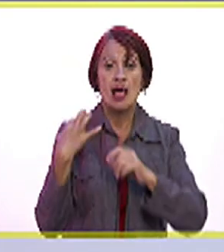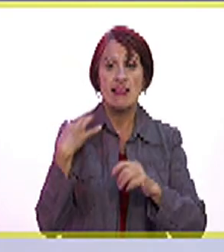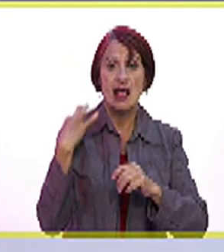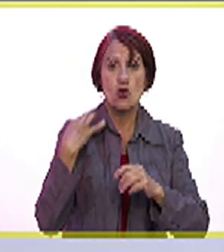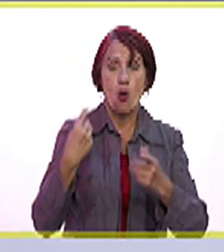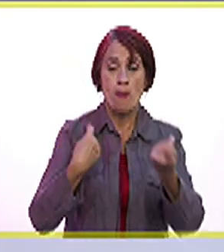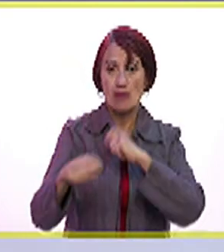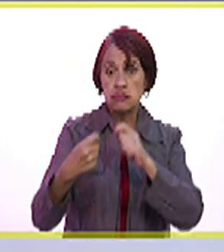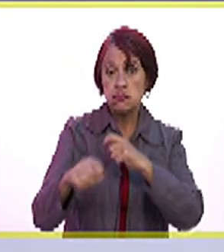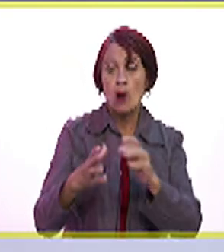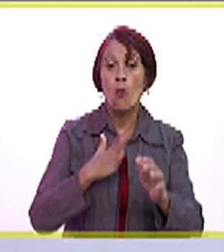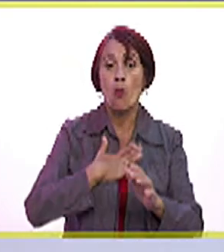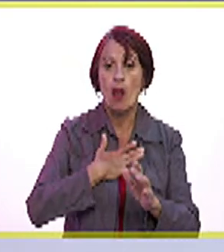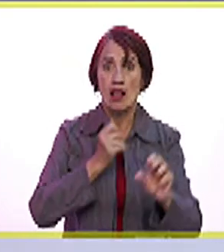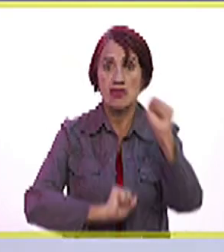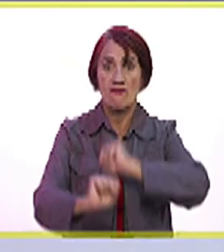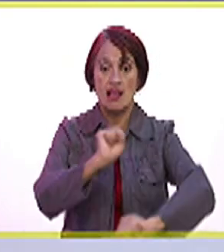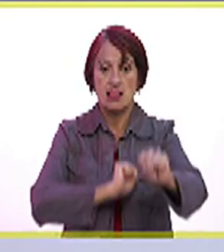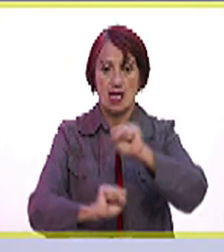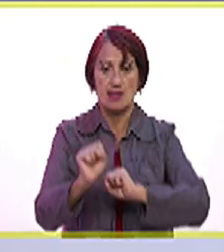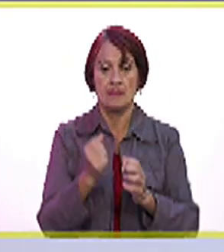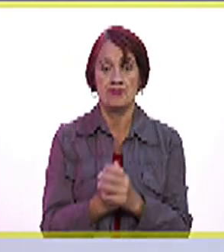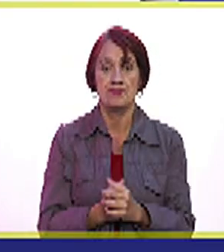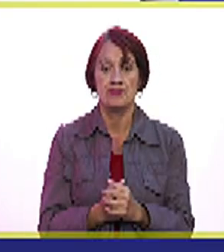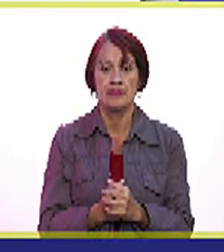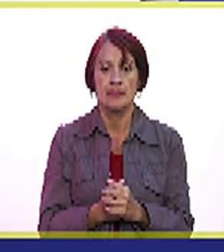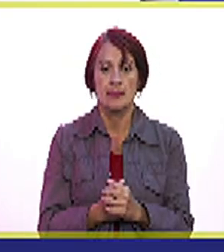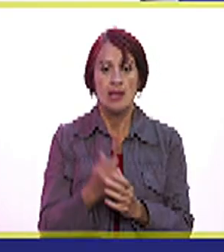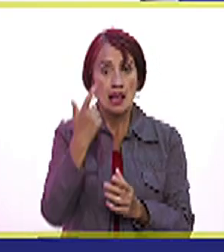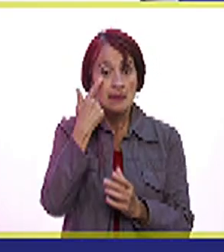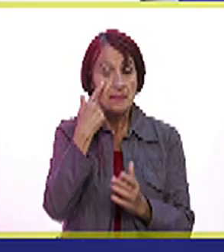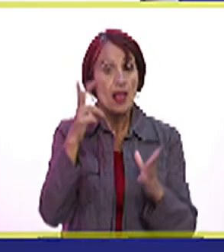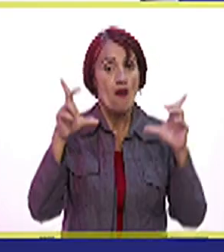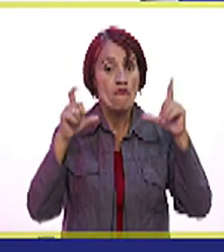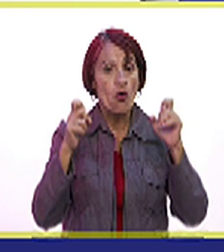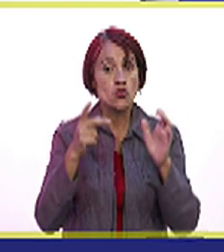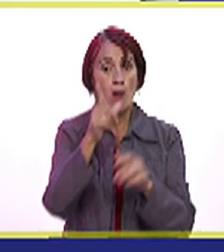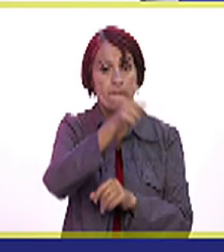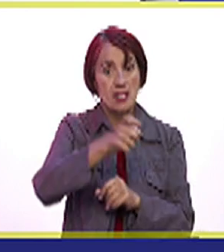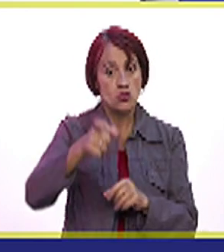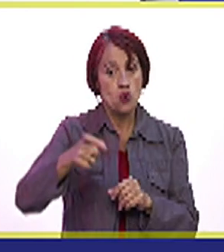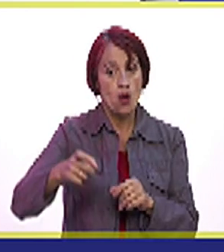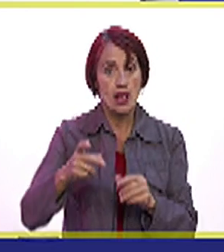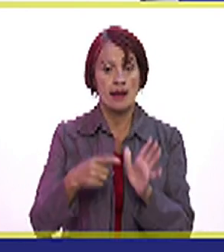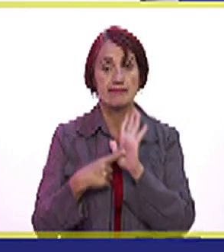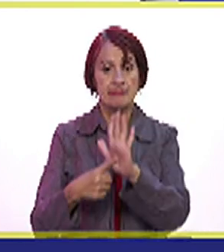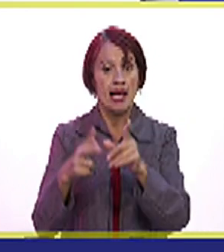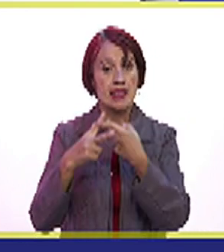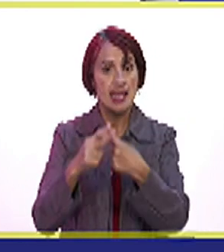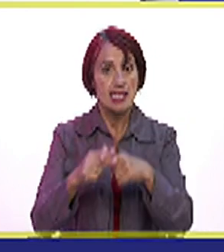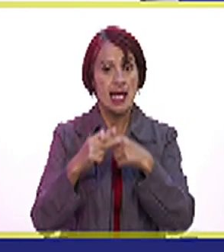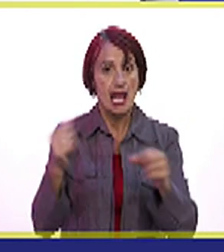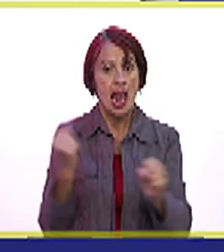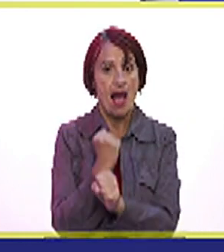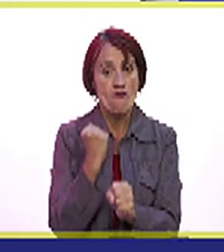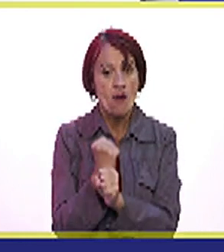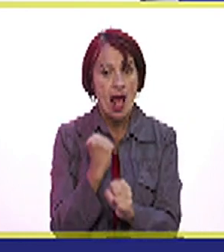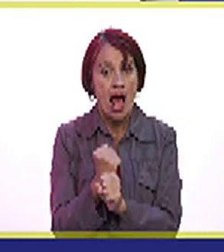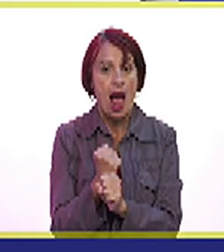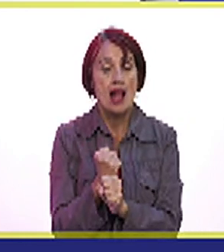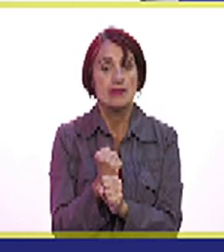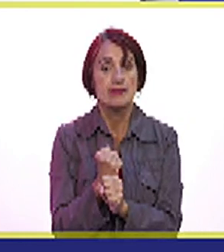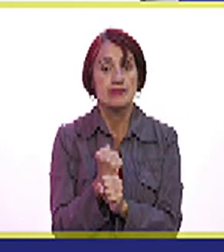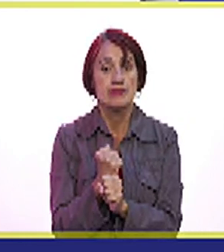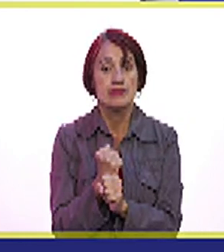ellos puedan desarrollarse. Aquí tenemos la foto de unos participantes de nuestro taller de educación laboral que trabajan